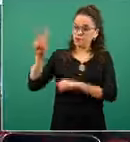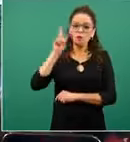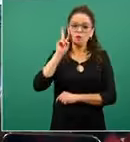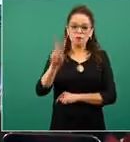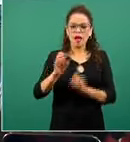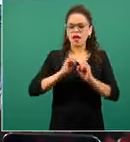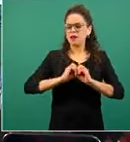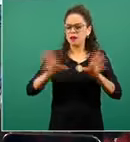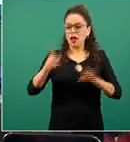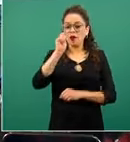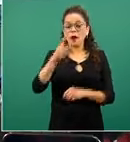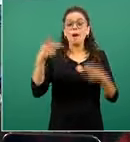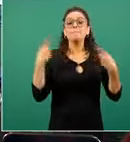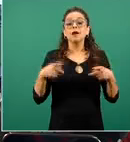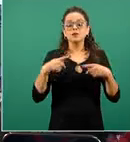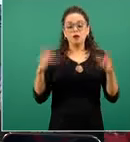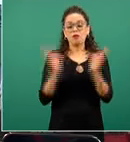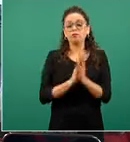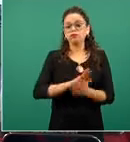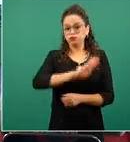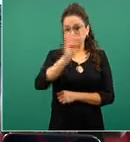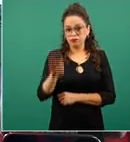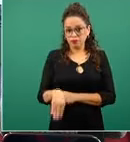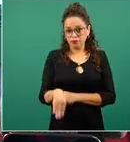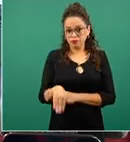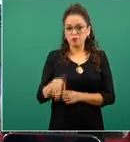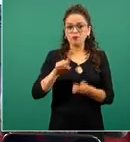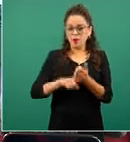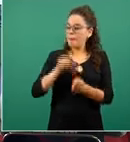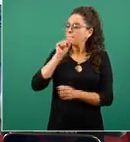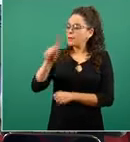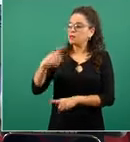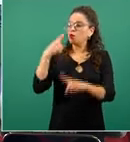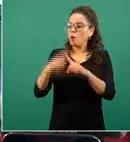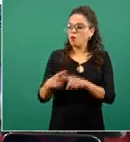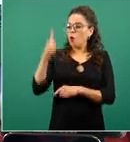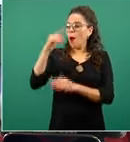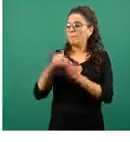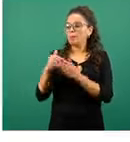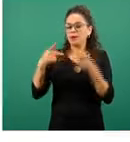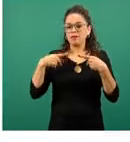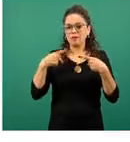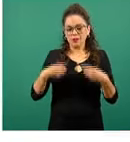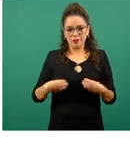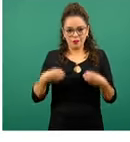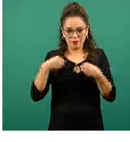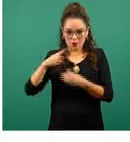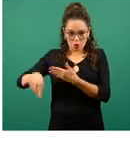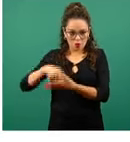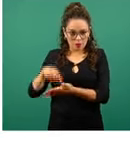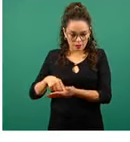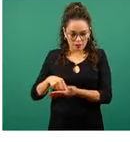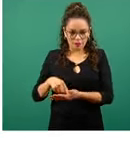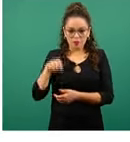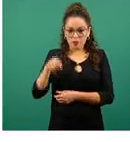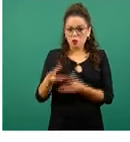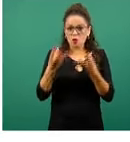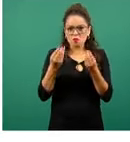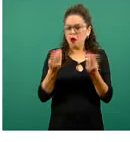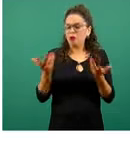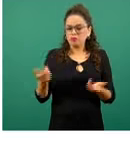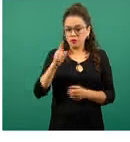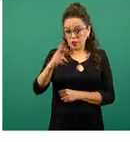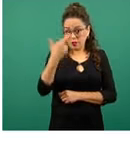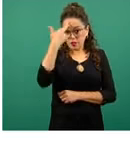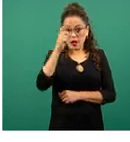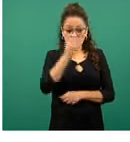apreciar las defunciones, también las defunciones nuevas por millón. Aquí todavía no tenemos decesos importantes. Recuerden que tanto las hospitalizaciones